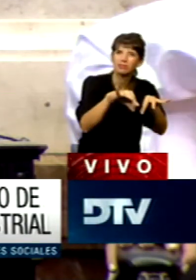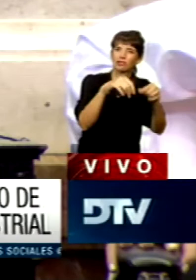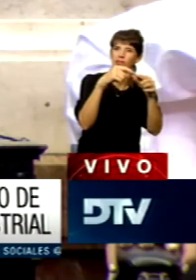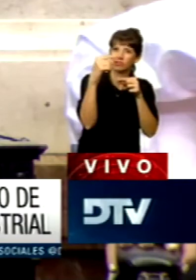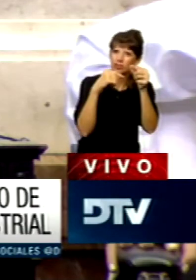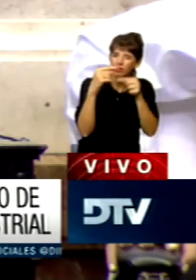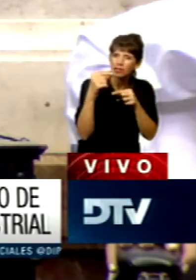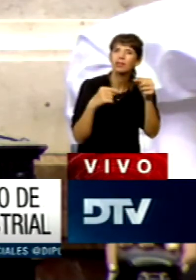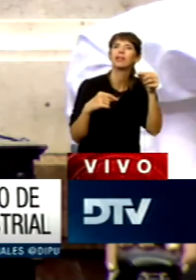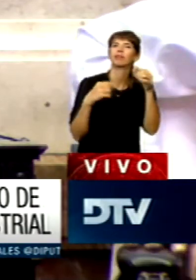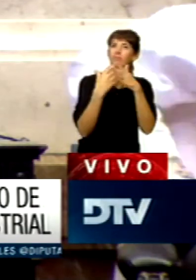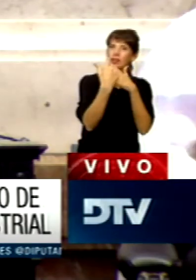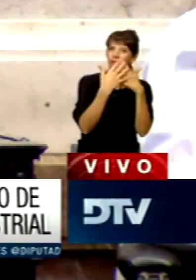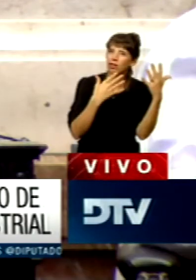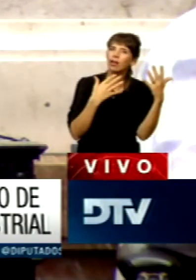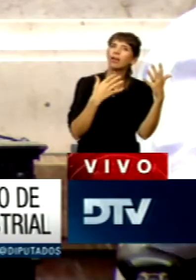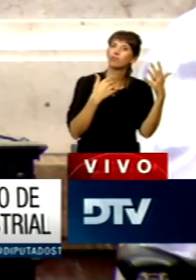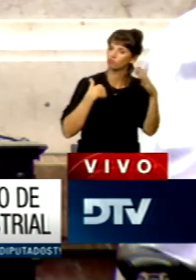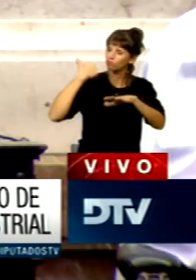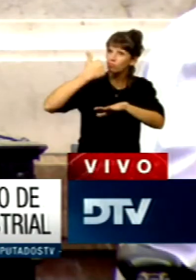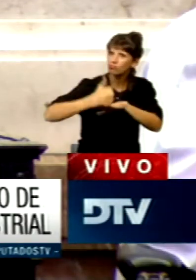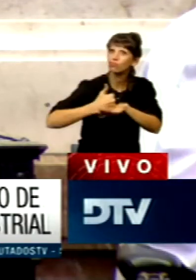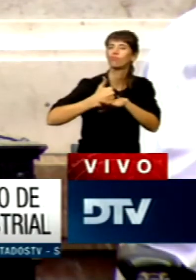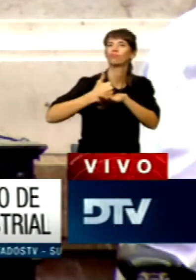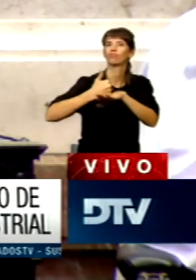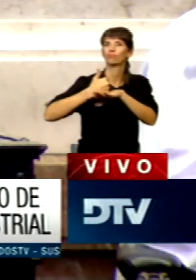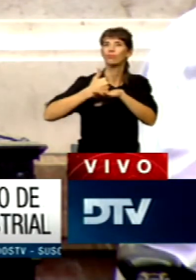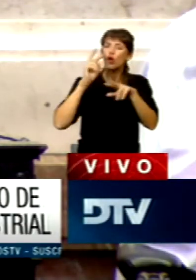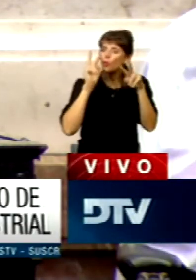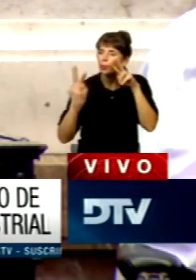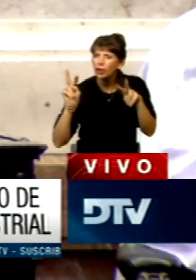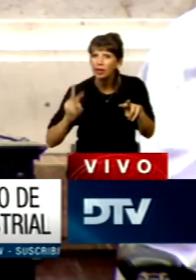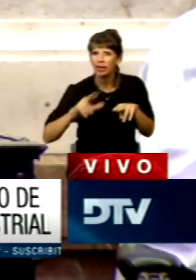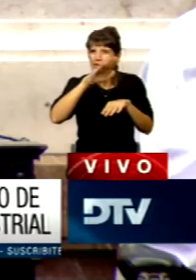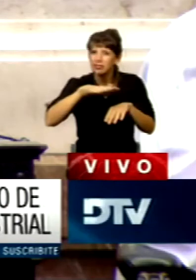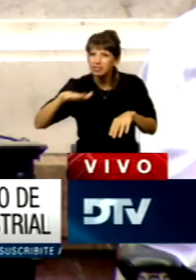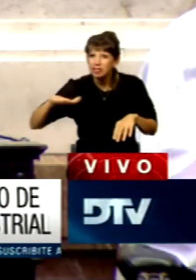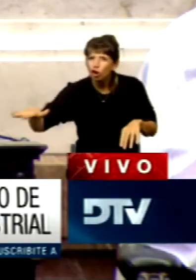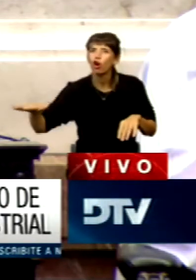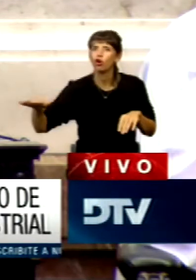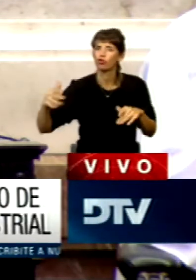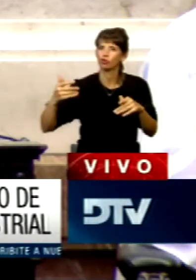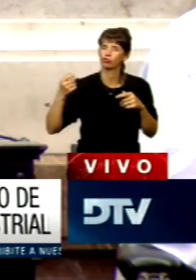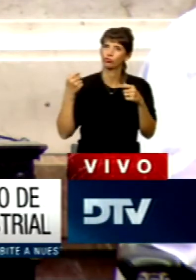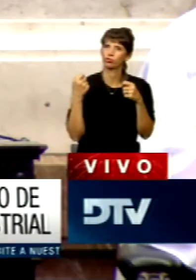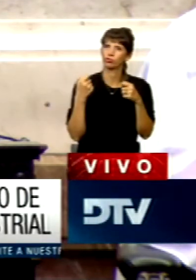tuve ocasión de estar con los niños a los que se le brindaba